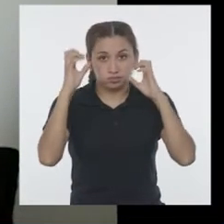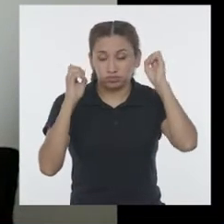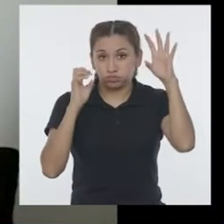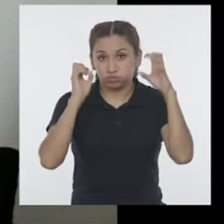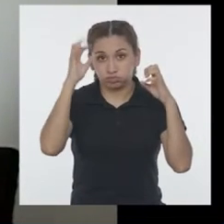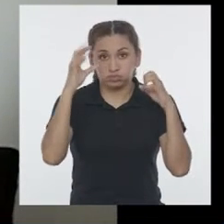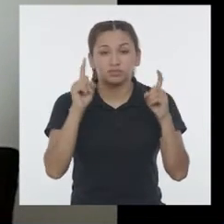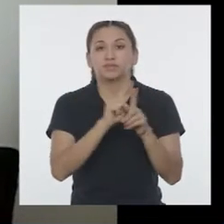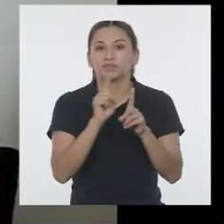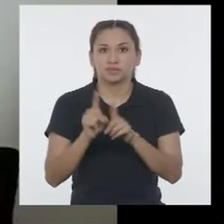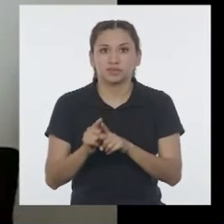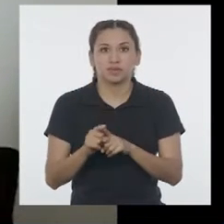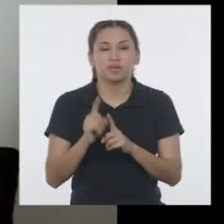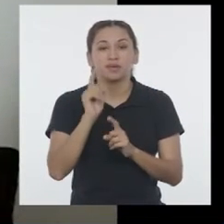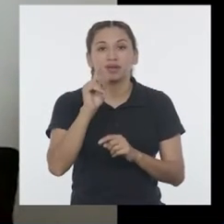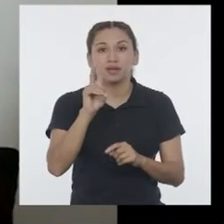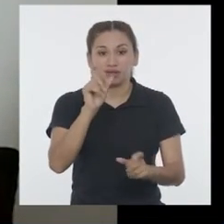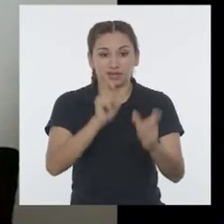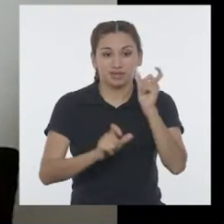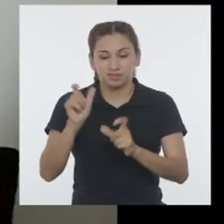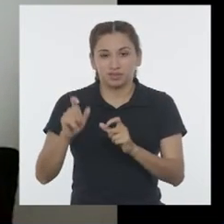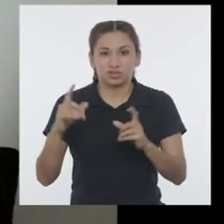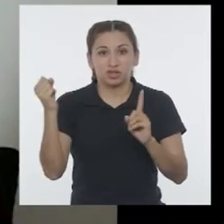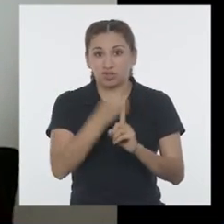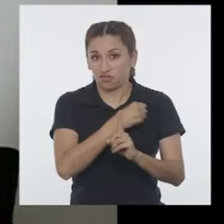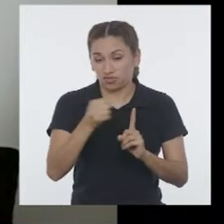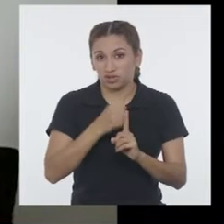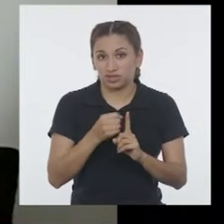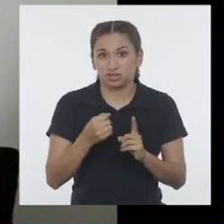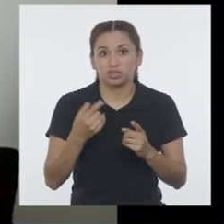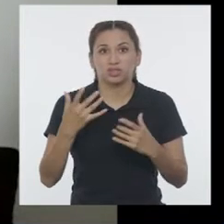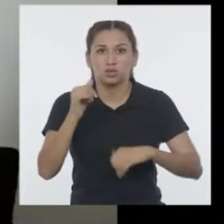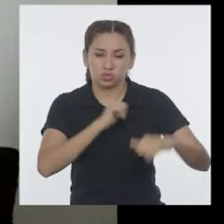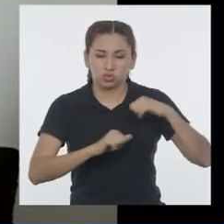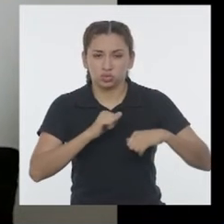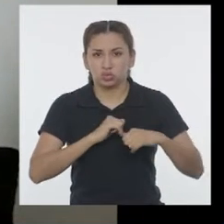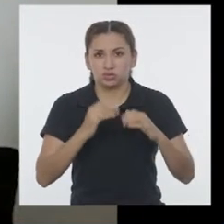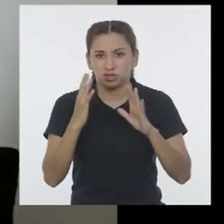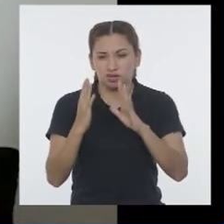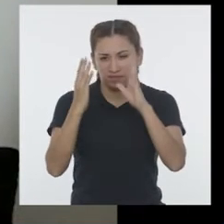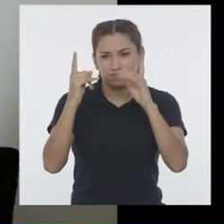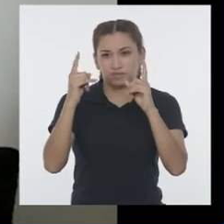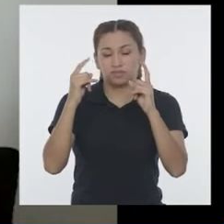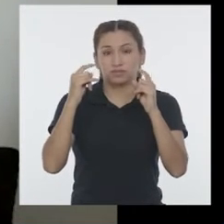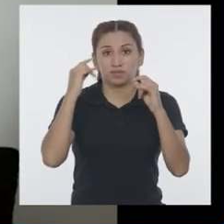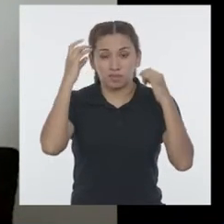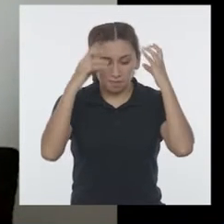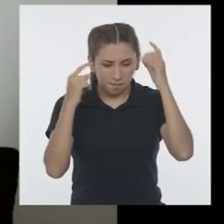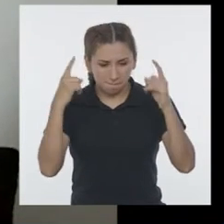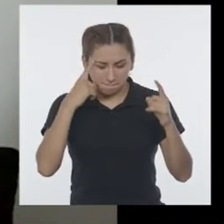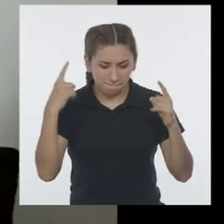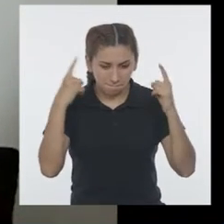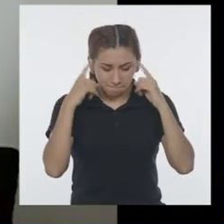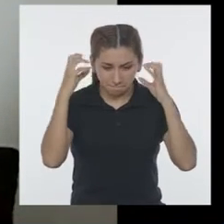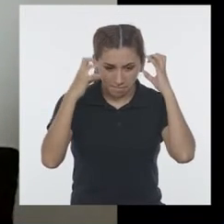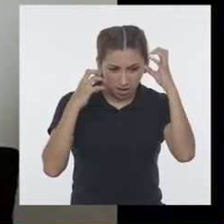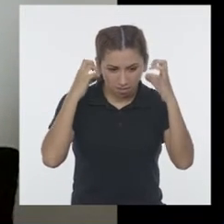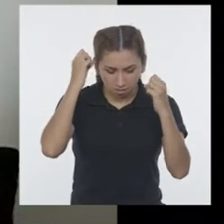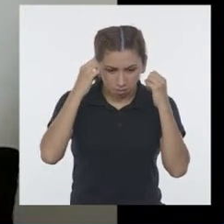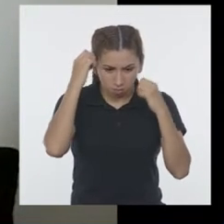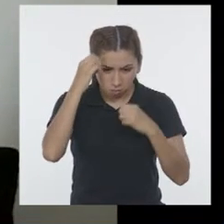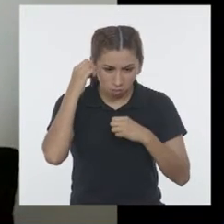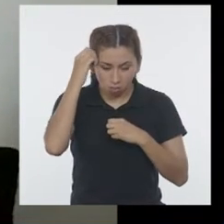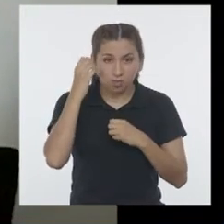trauma complejo, y como las víctimas de la violencia a menudo tratan de hacer frente a sus experiencias traumáticas